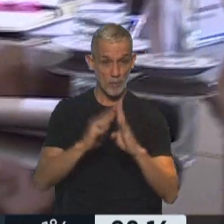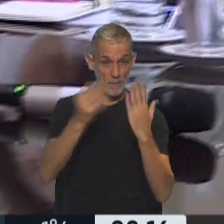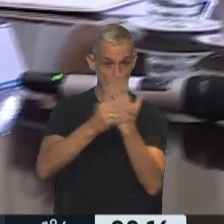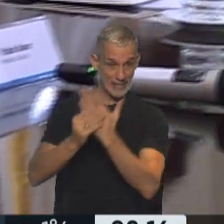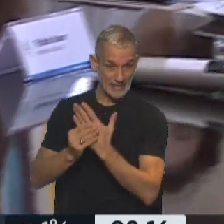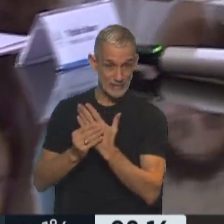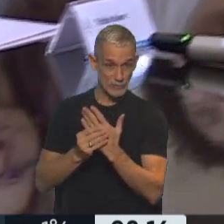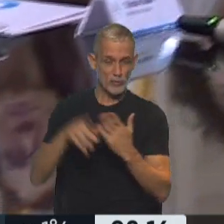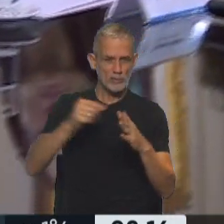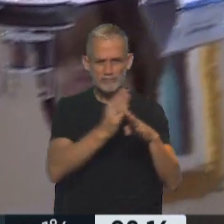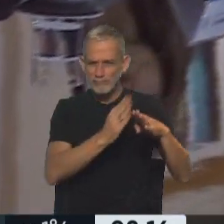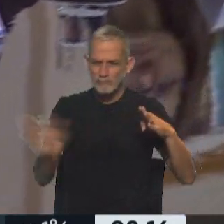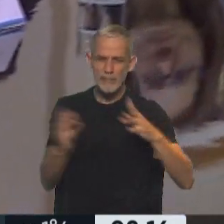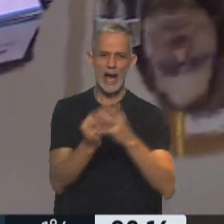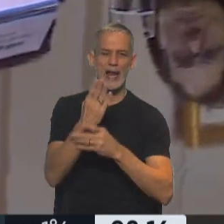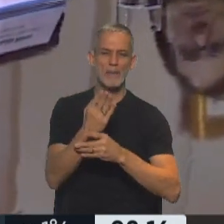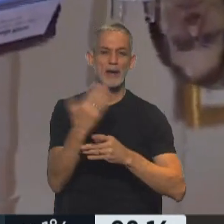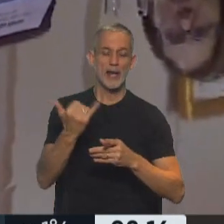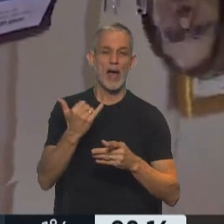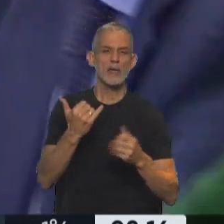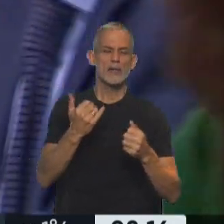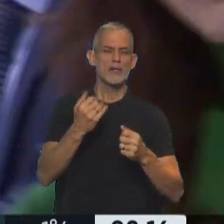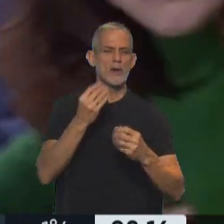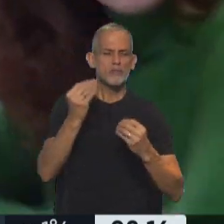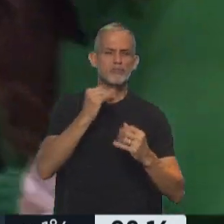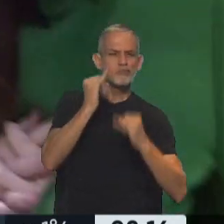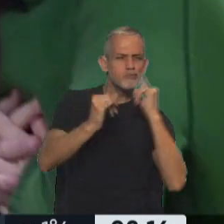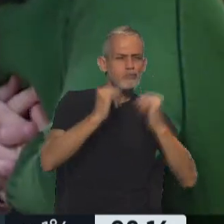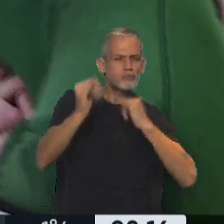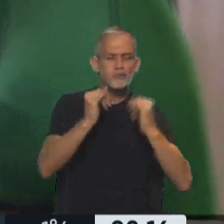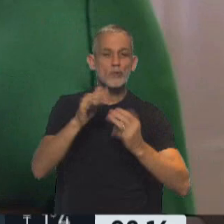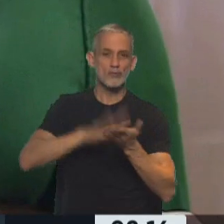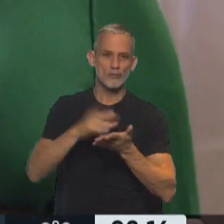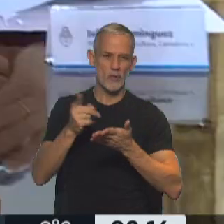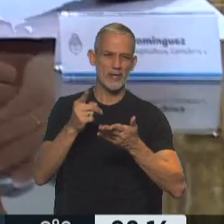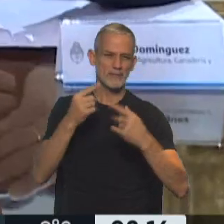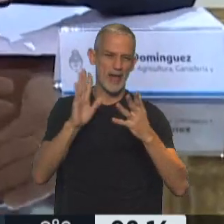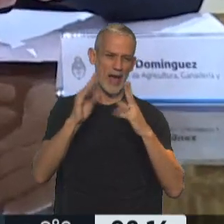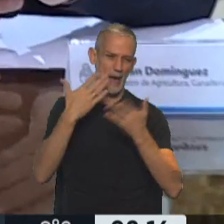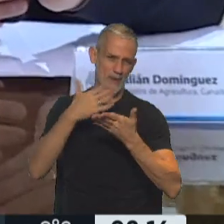durante el transcurso de la mañana voceros respecto a lo analizado en ese encuentro.